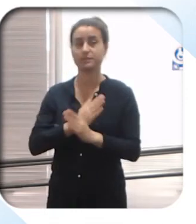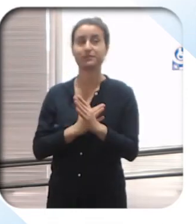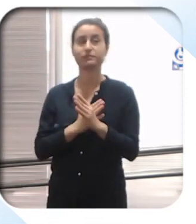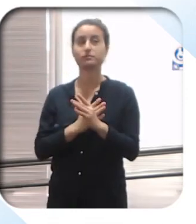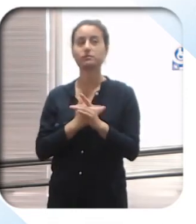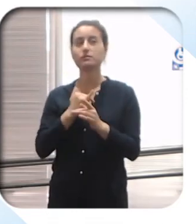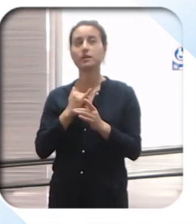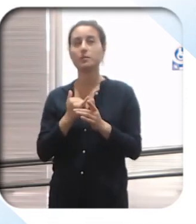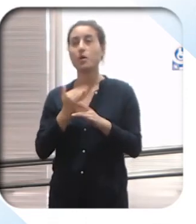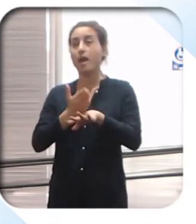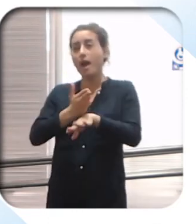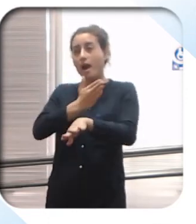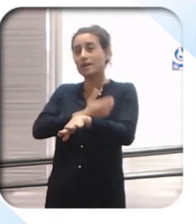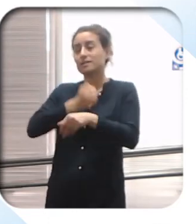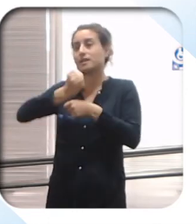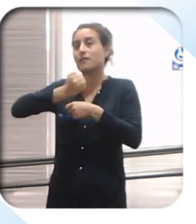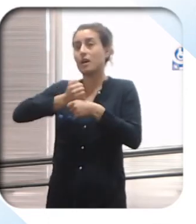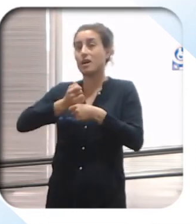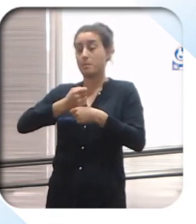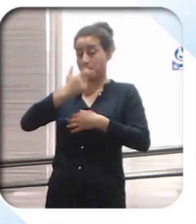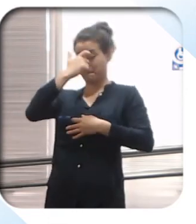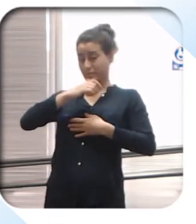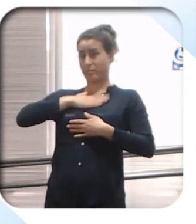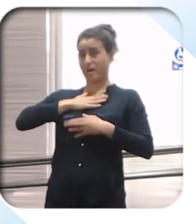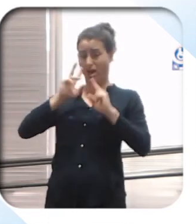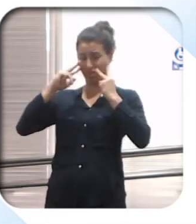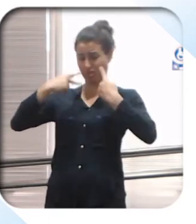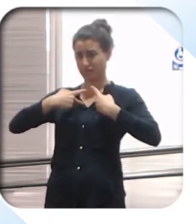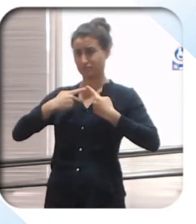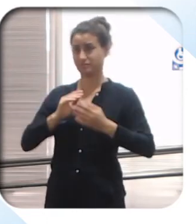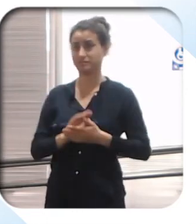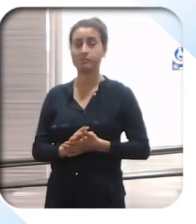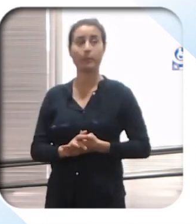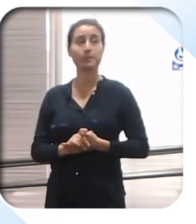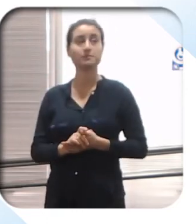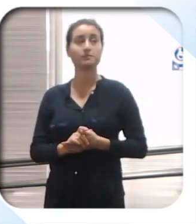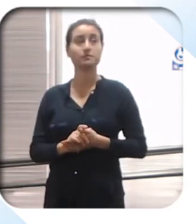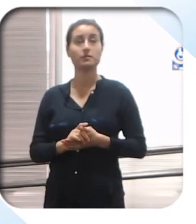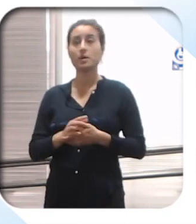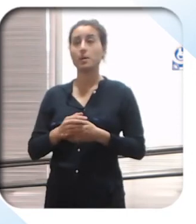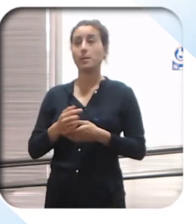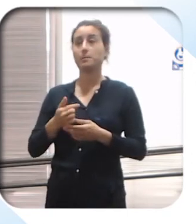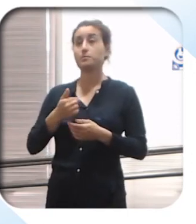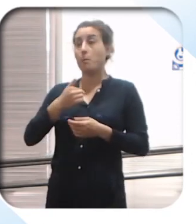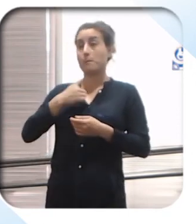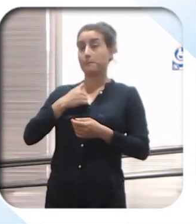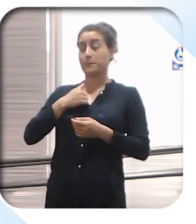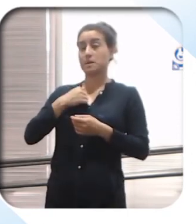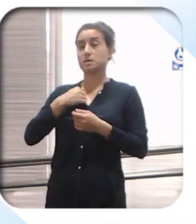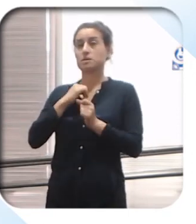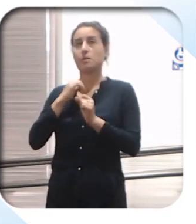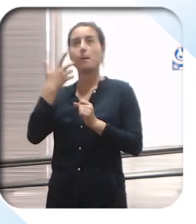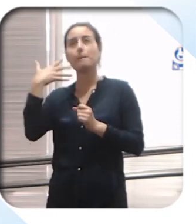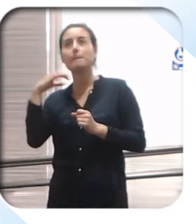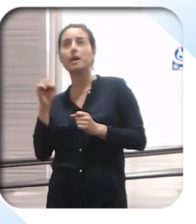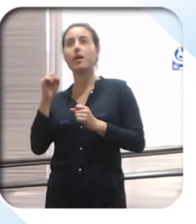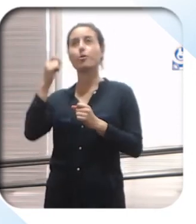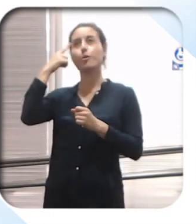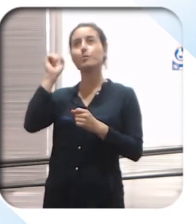discapacidad, tenemos que haber trabajado mucho lo personal, ¿tá? Nuestros propios prejuicios, nuestros mitos,